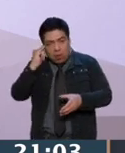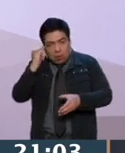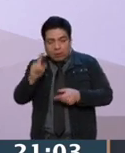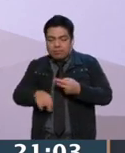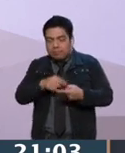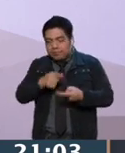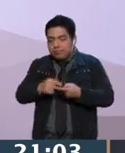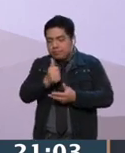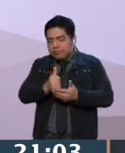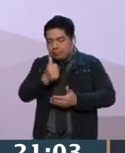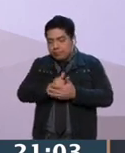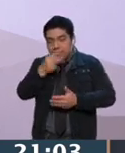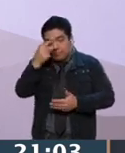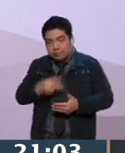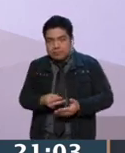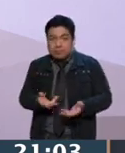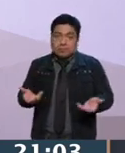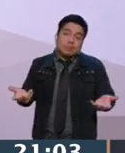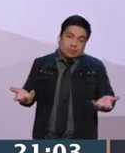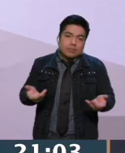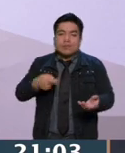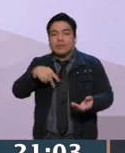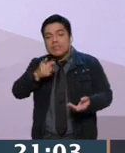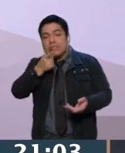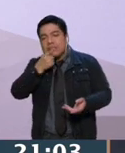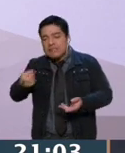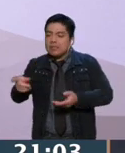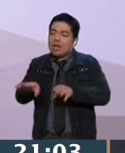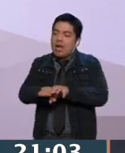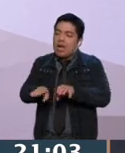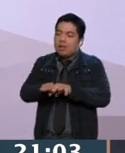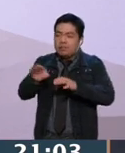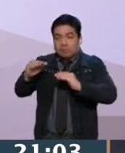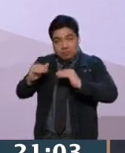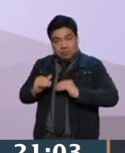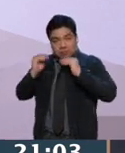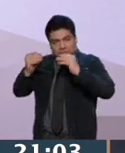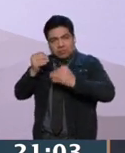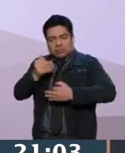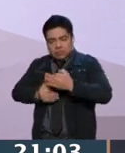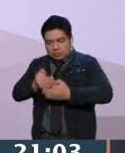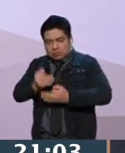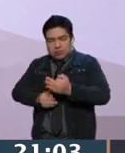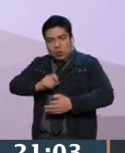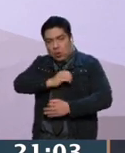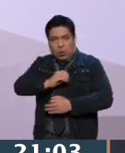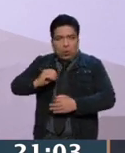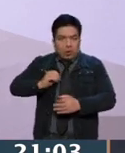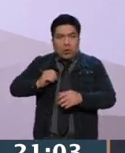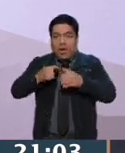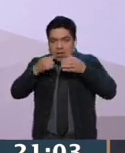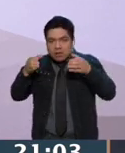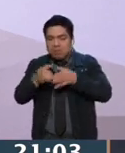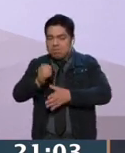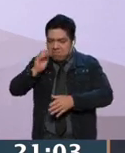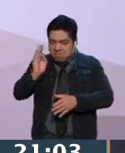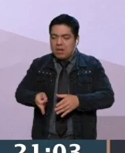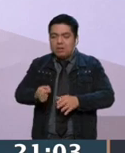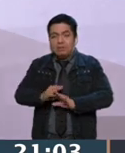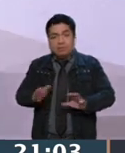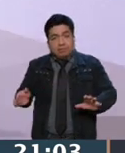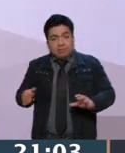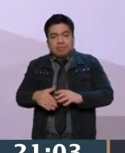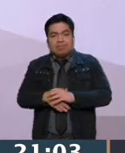la población en general. Sin embargo, resaltaron que hay una resolución en la Suprema Corte de Justicia que obliga al Congreso a aprobar este